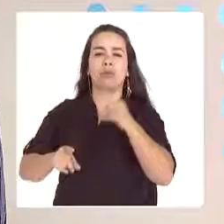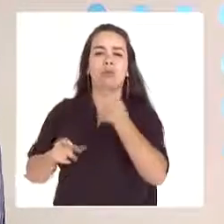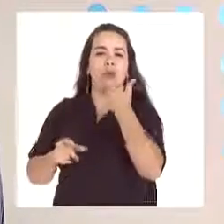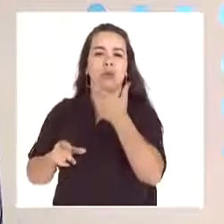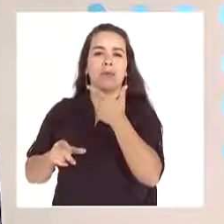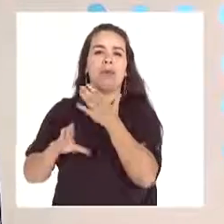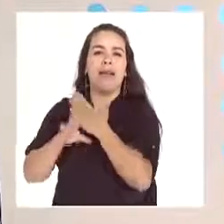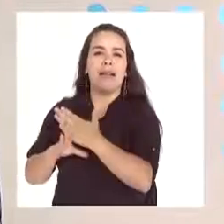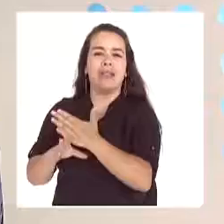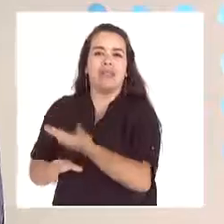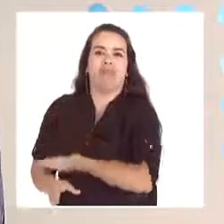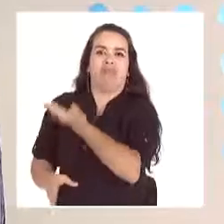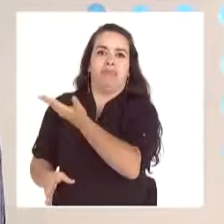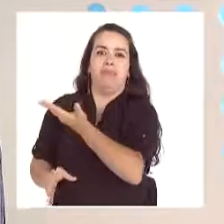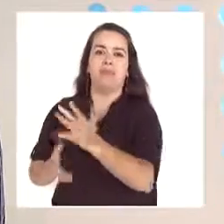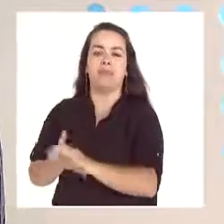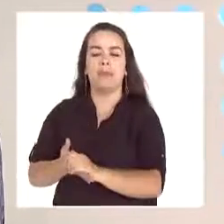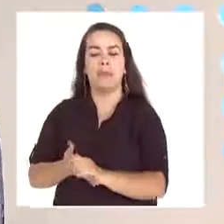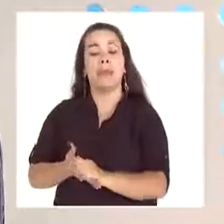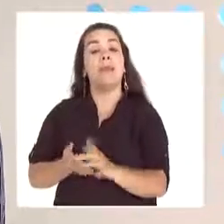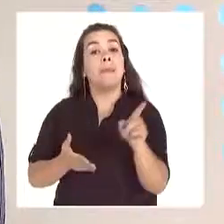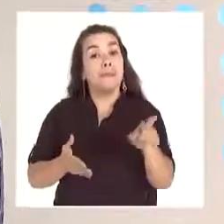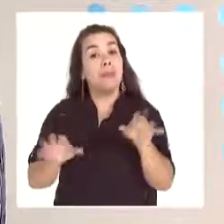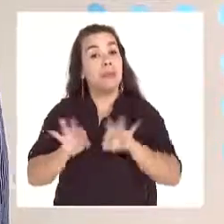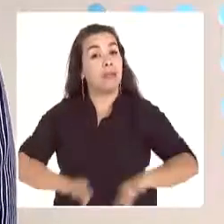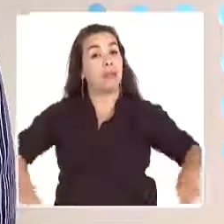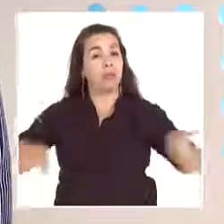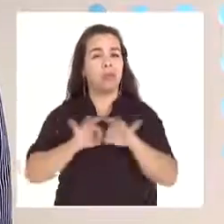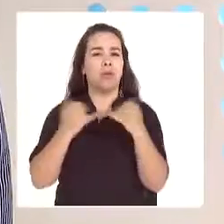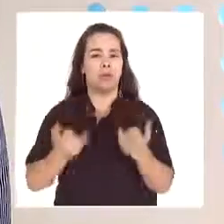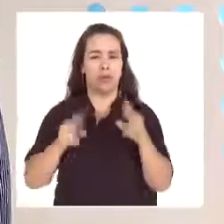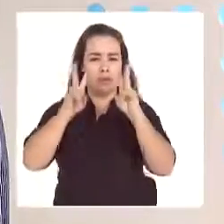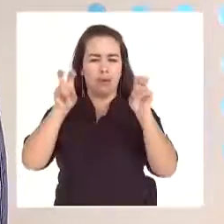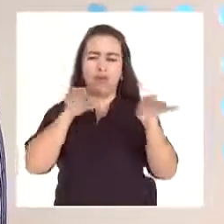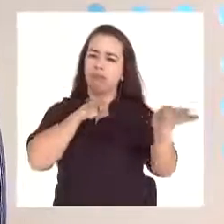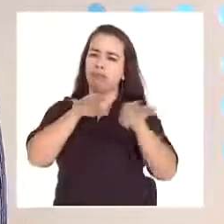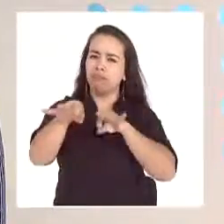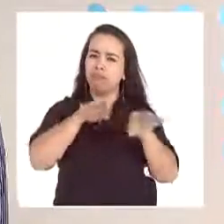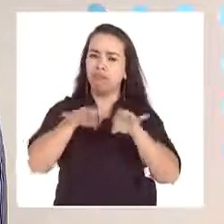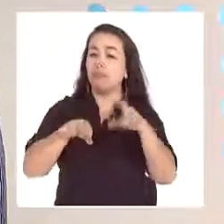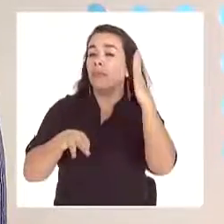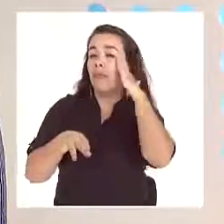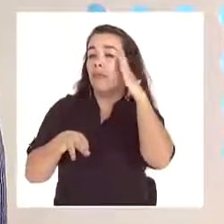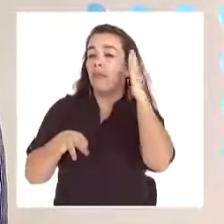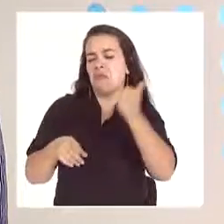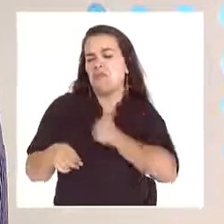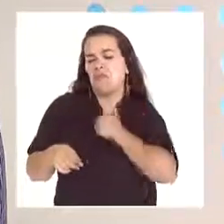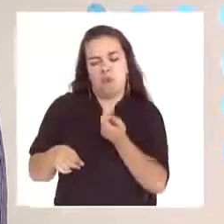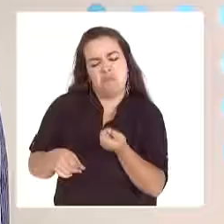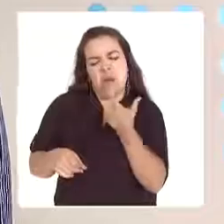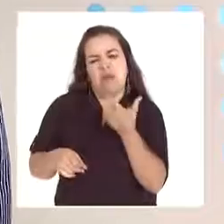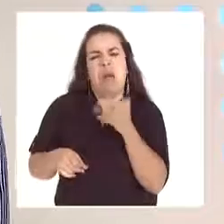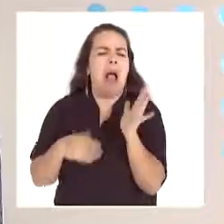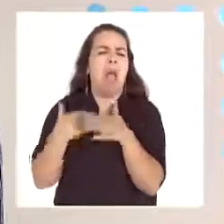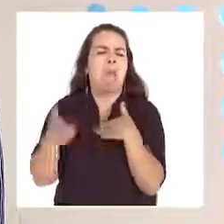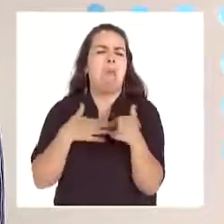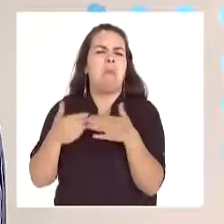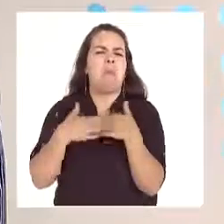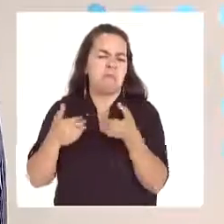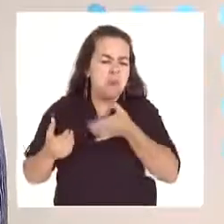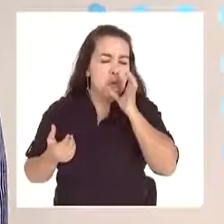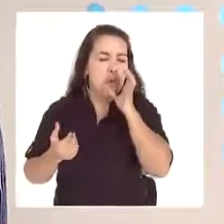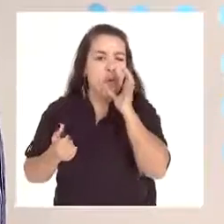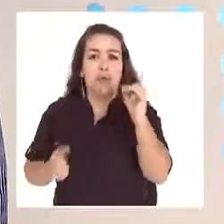Y es muy importante el tema que estamos tocando en este momento, toda vez que la automedicación en términos